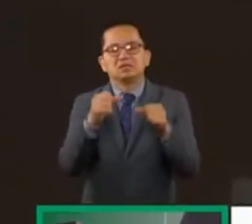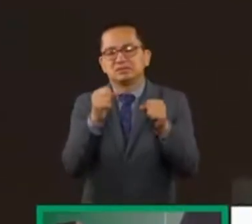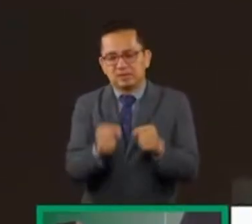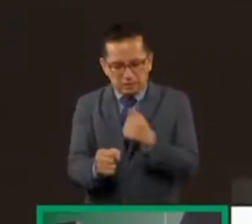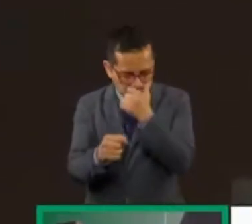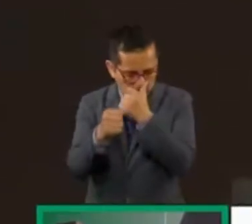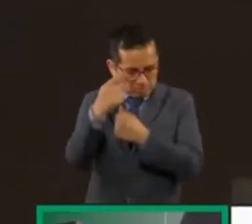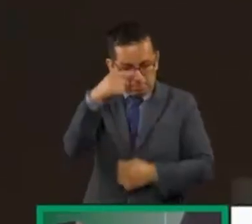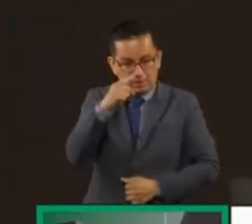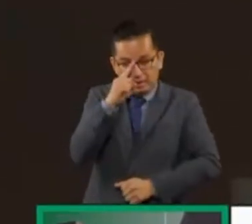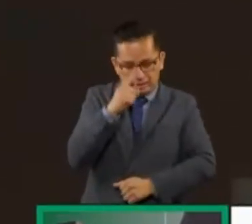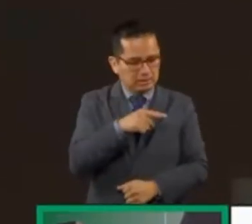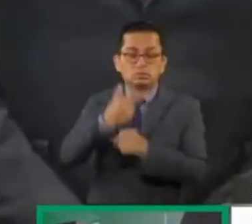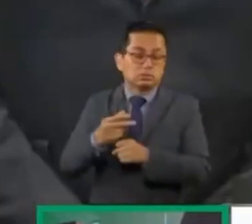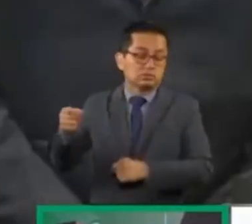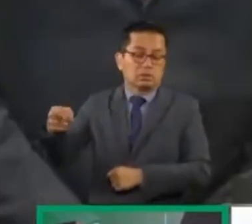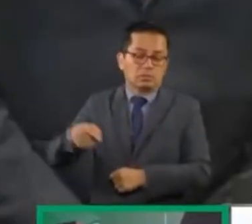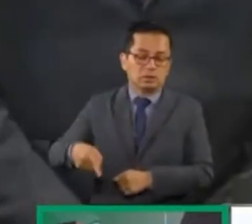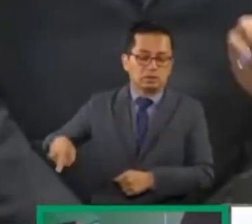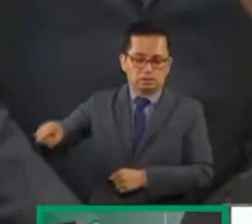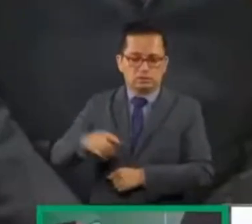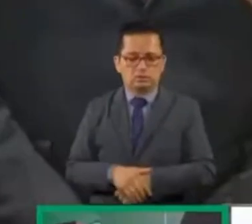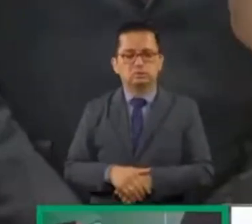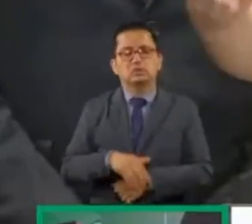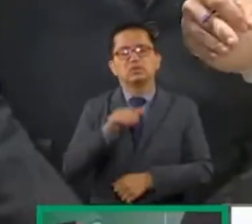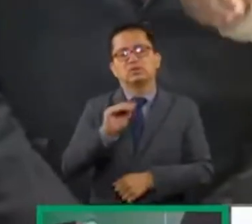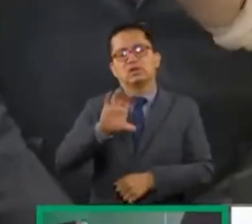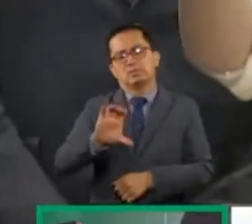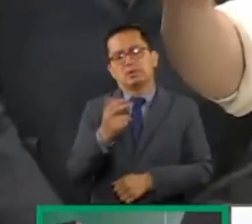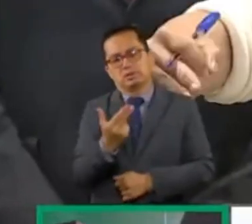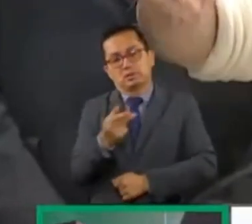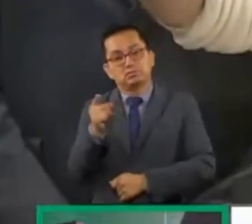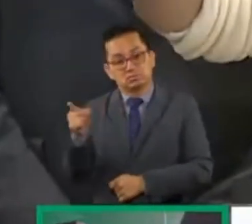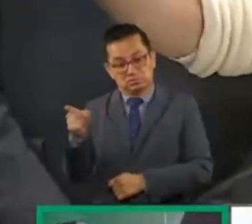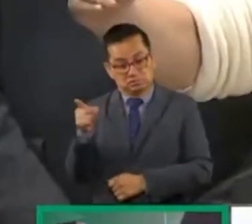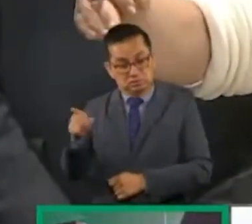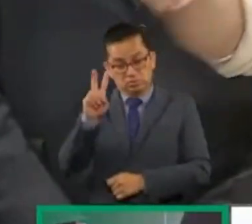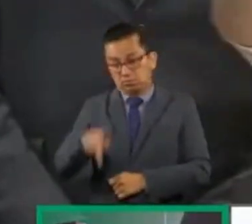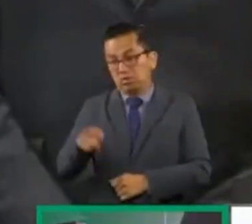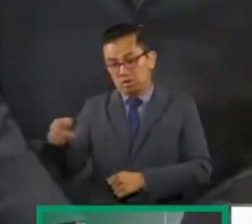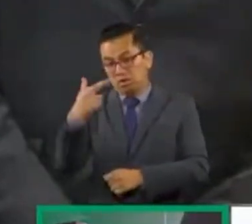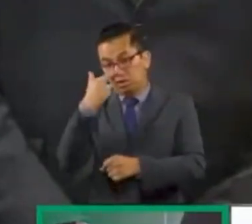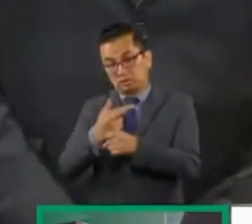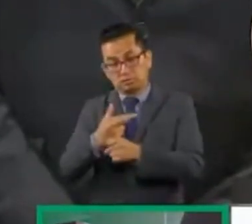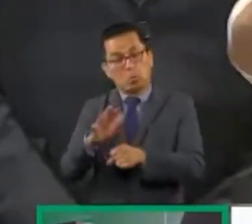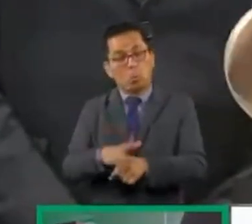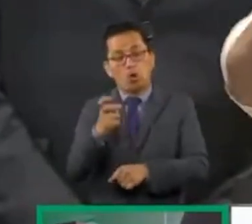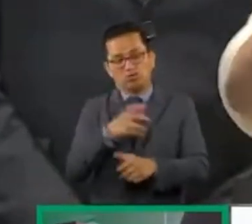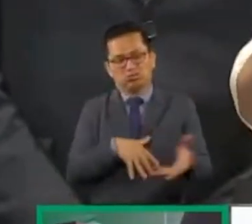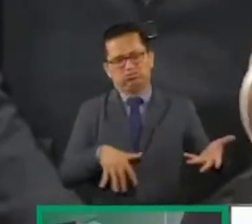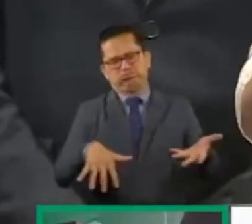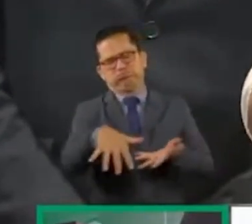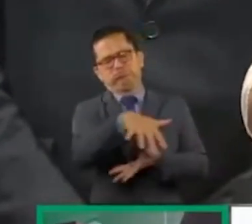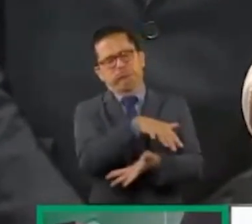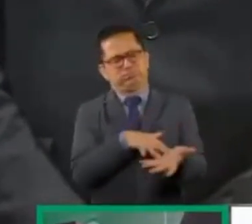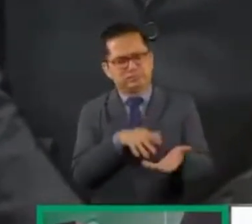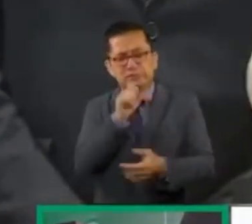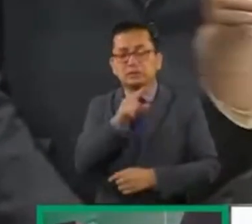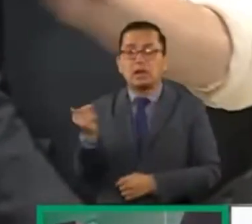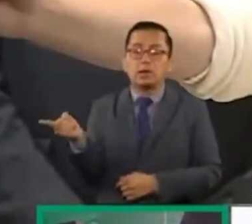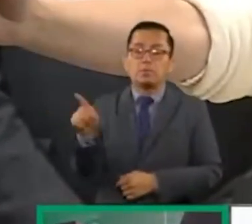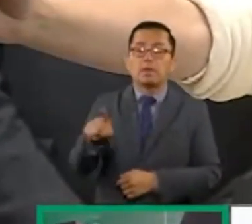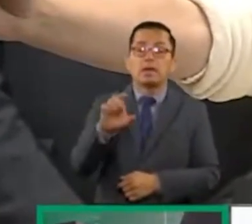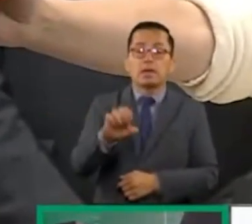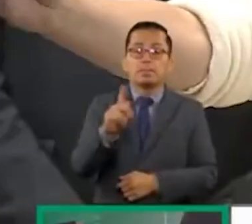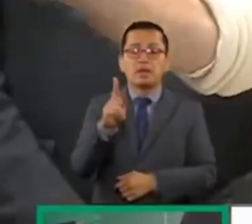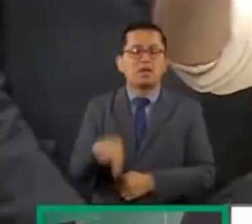a ciudadanos honestos. Calderón es el padre de este desastre y Peña Nieto el indolente que